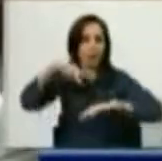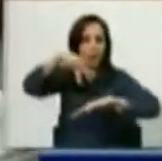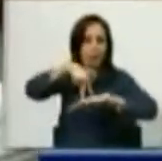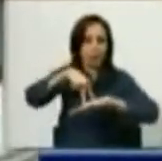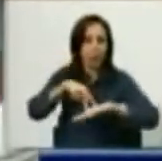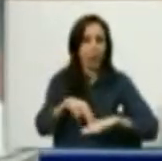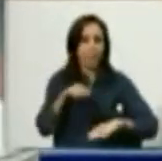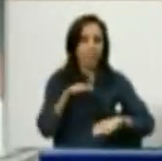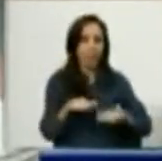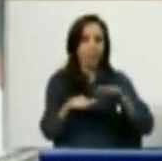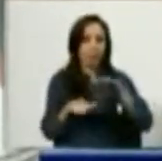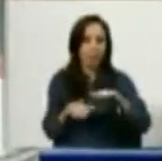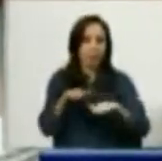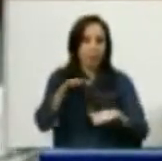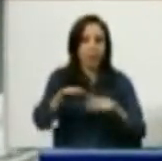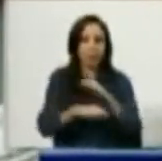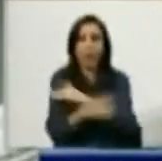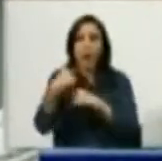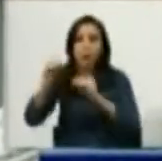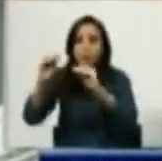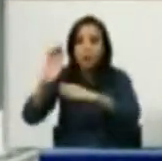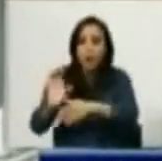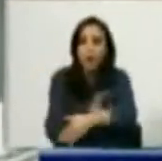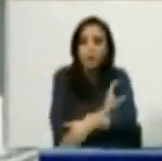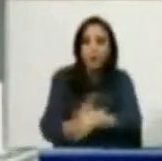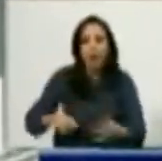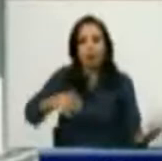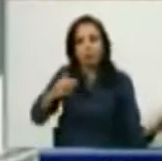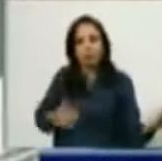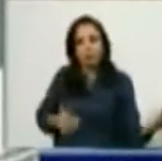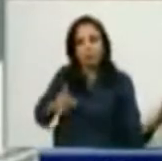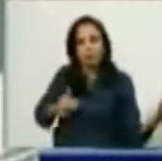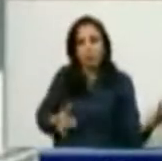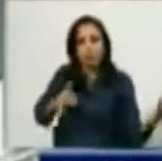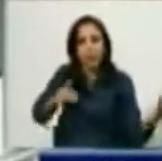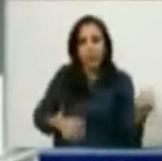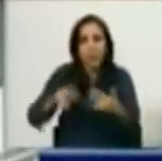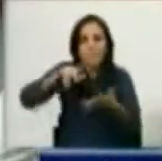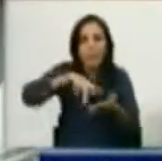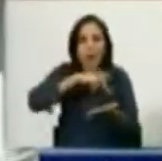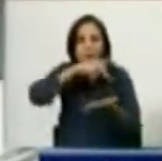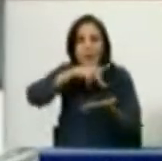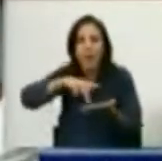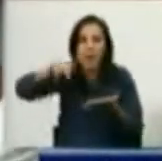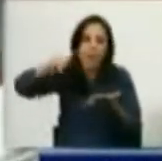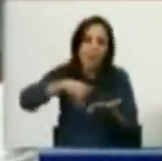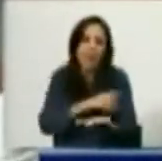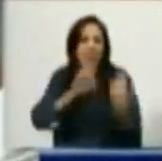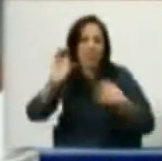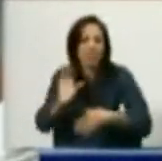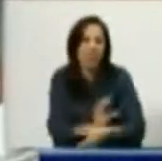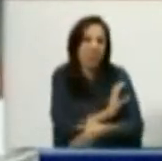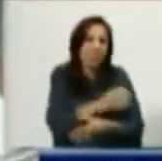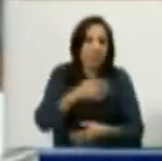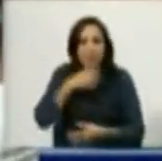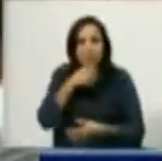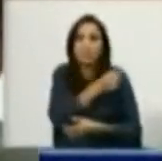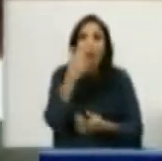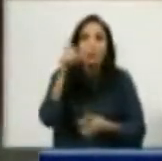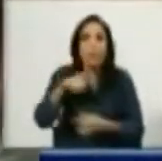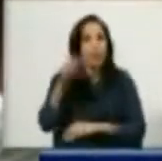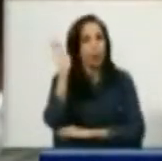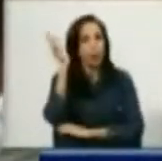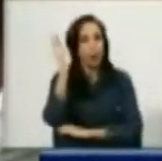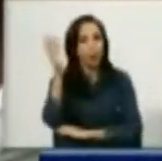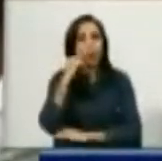sus pasos largos se acercó a los músicos agarró una guitarra eléctrica y empezó a bailar bailó cantó y nos regaló un hermoso discurso